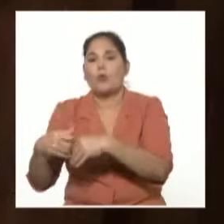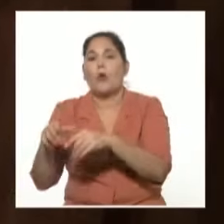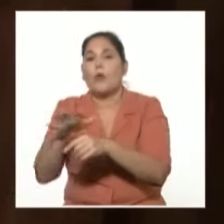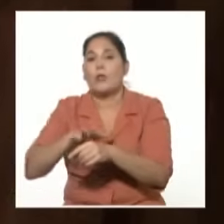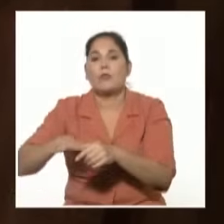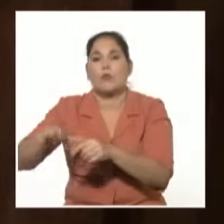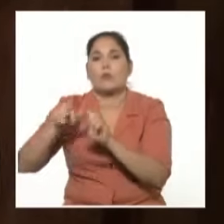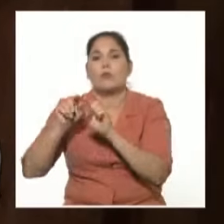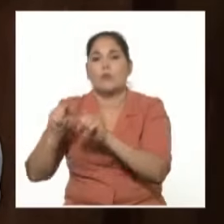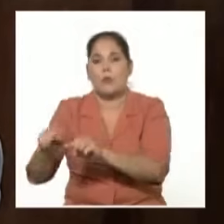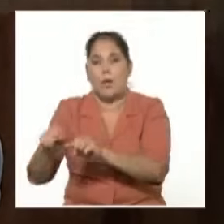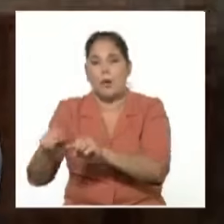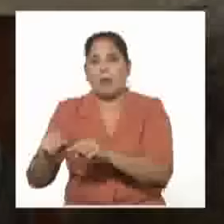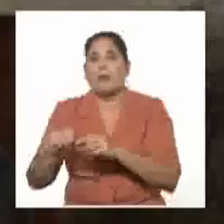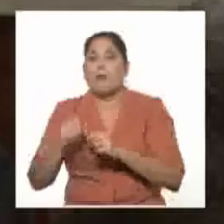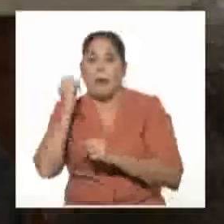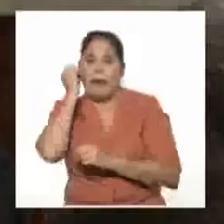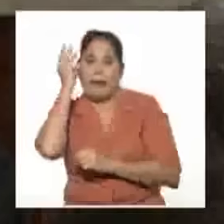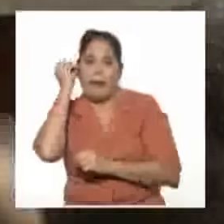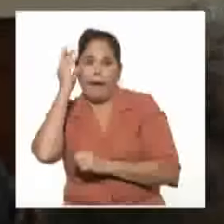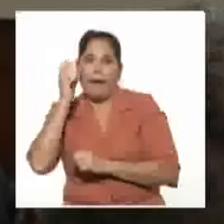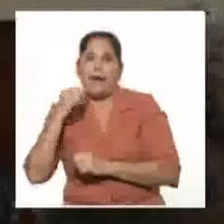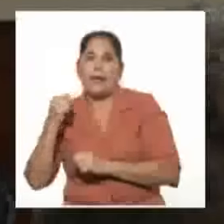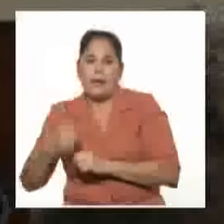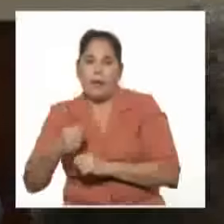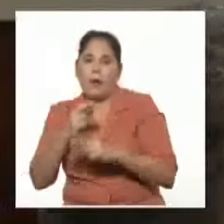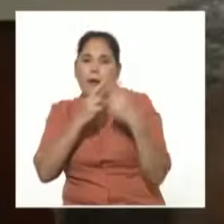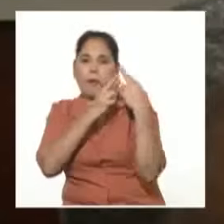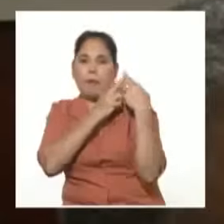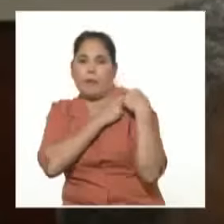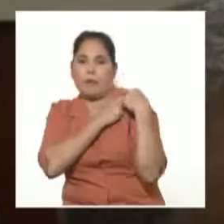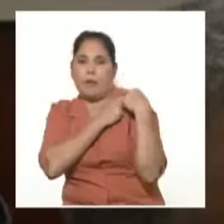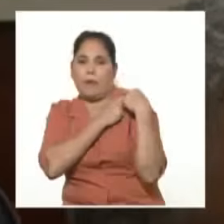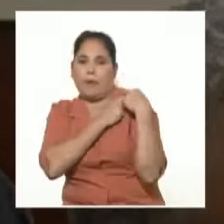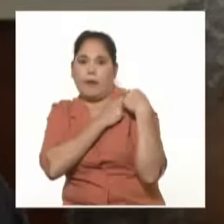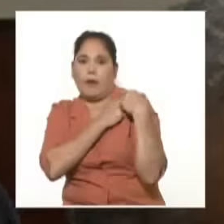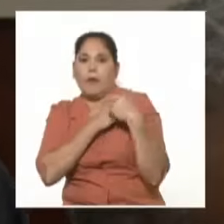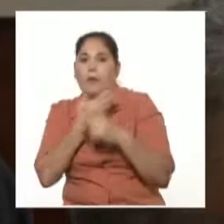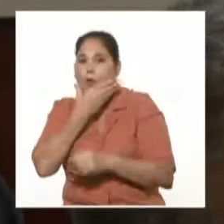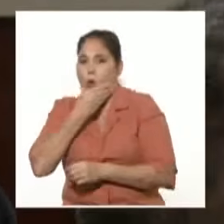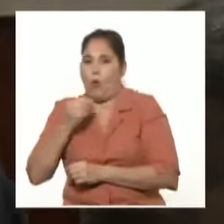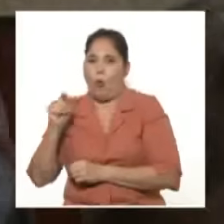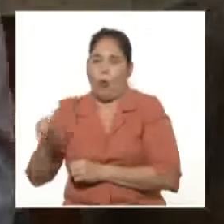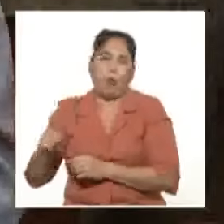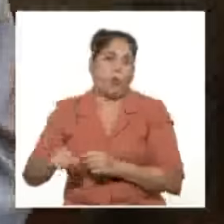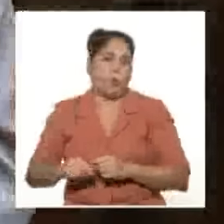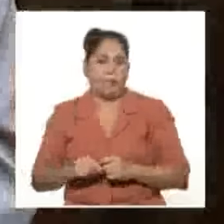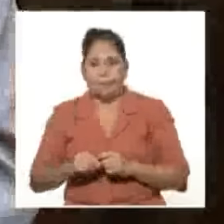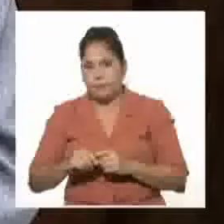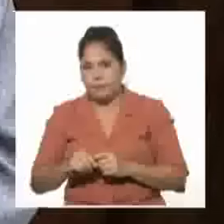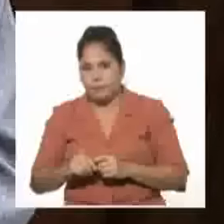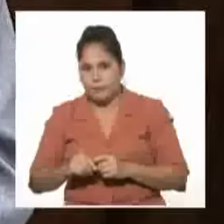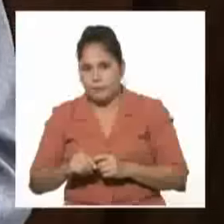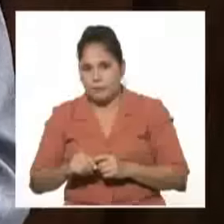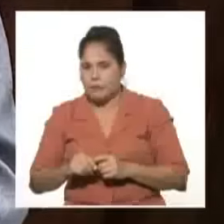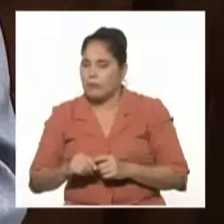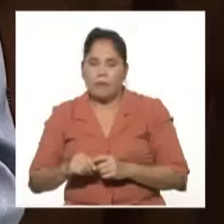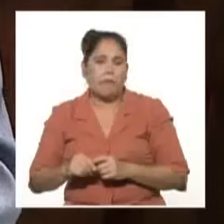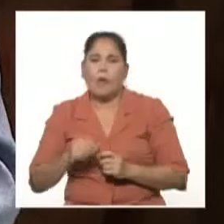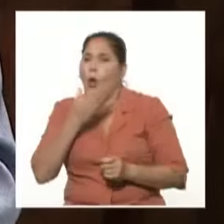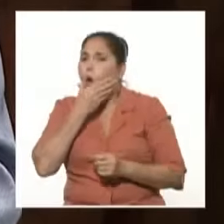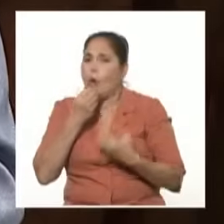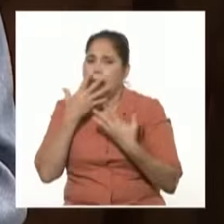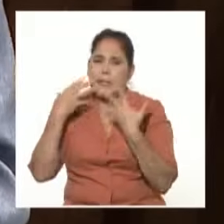que causen la creatividad y la responsabilidad de las nuevas generaciones. No nos resignamos a que el talento joven